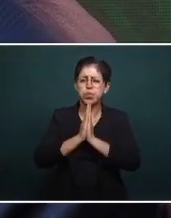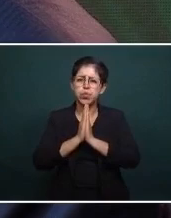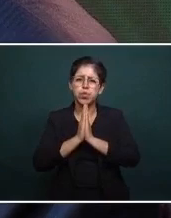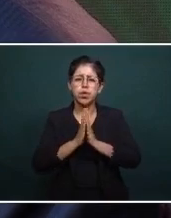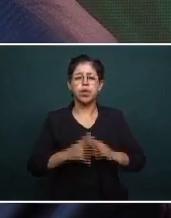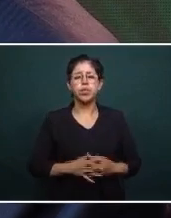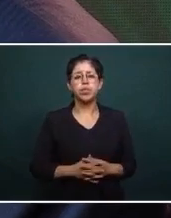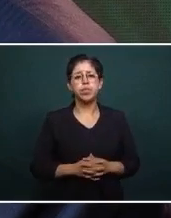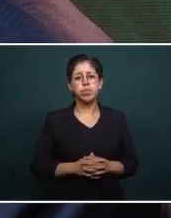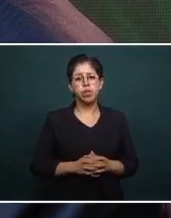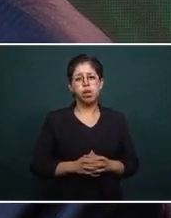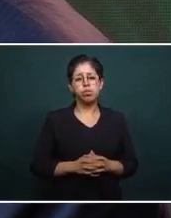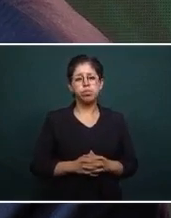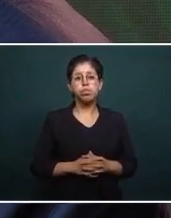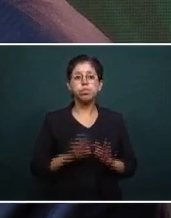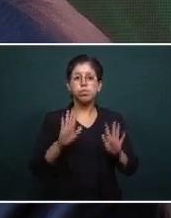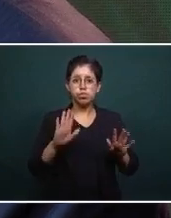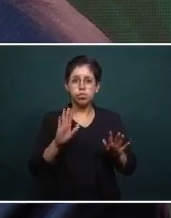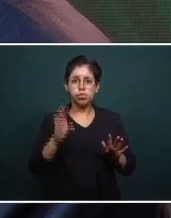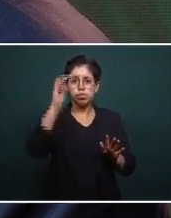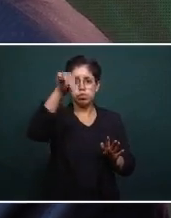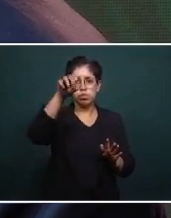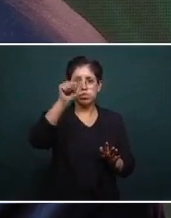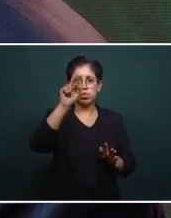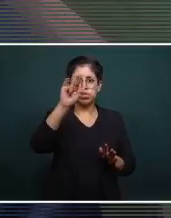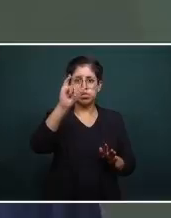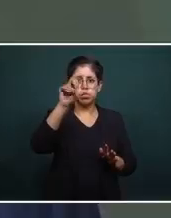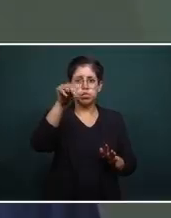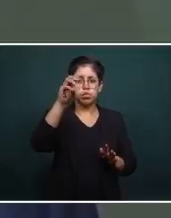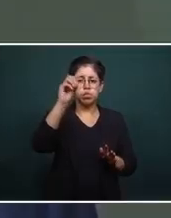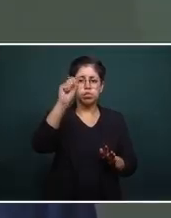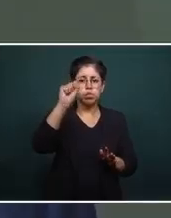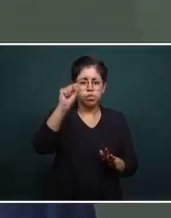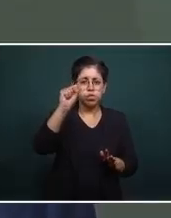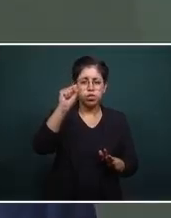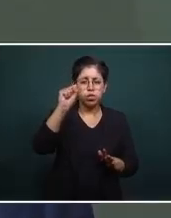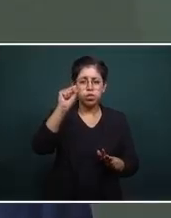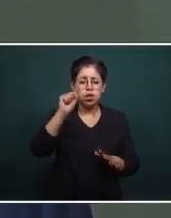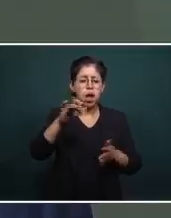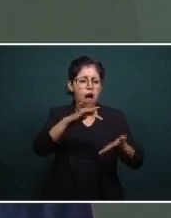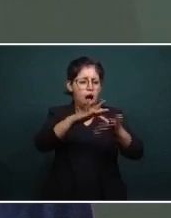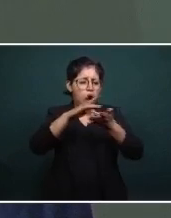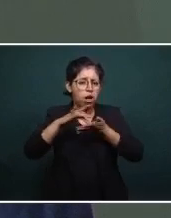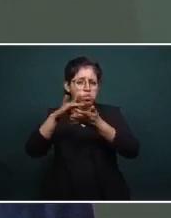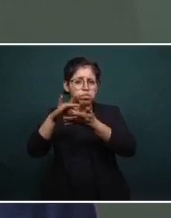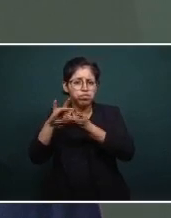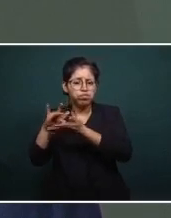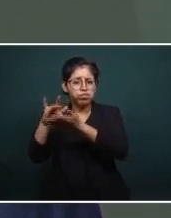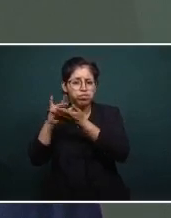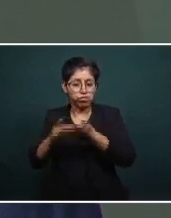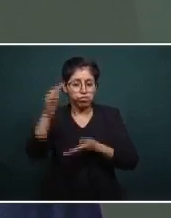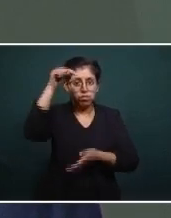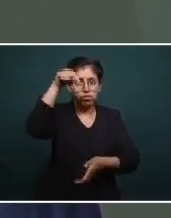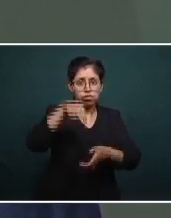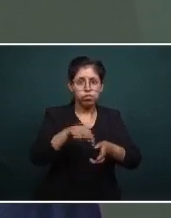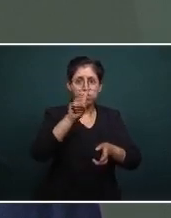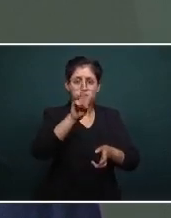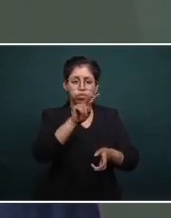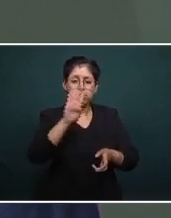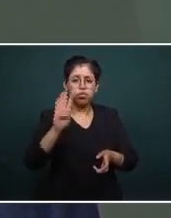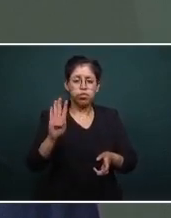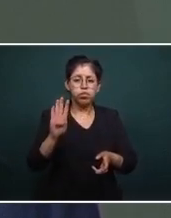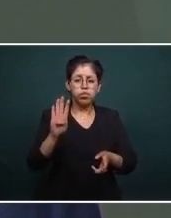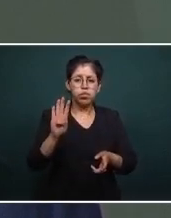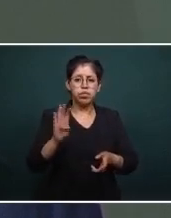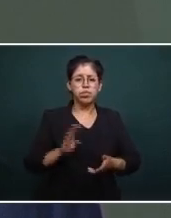Van a apoyar elementos de la Secretaría de Marina, se van a reforzar